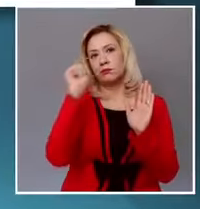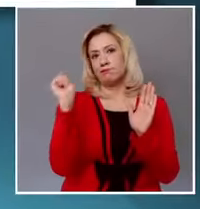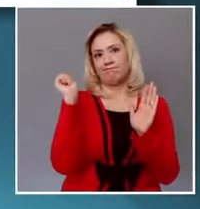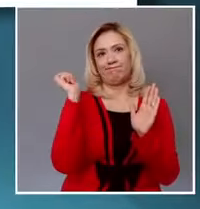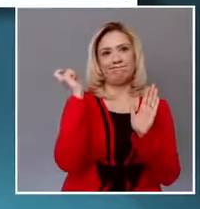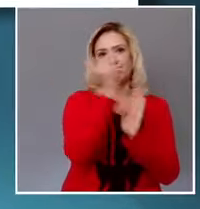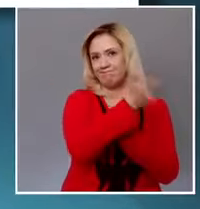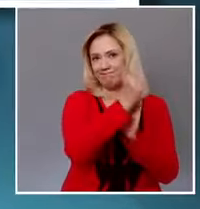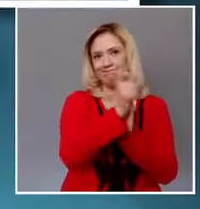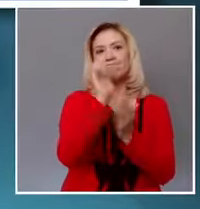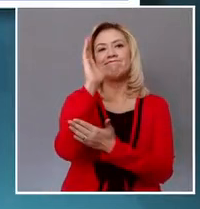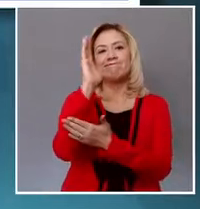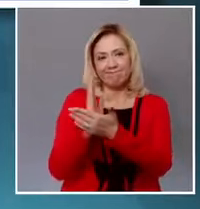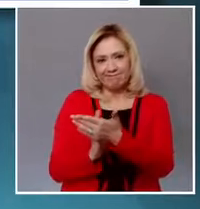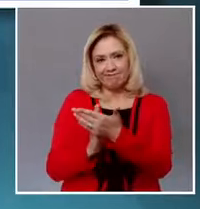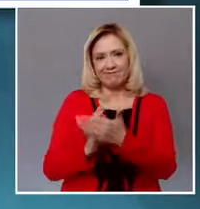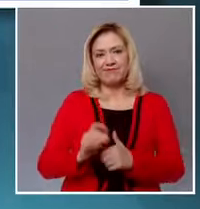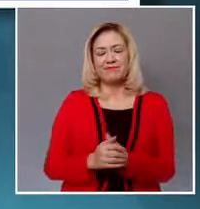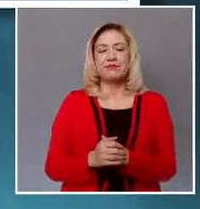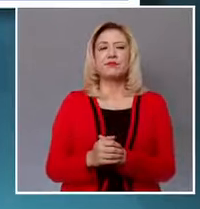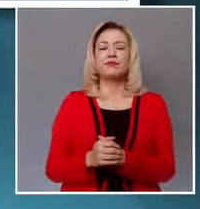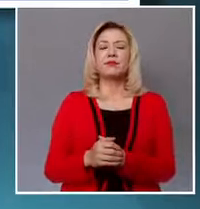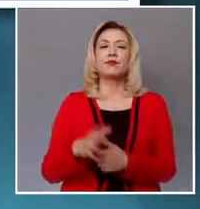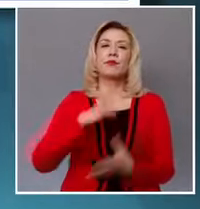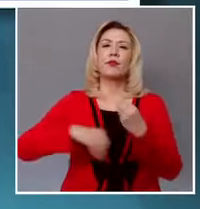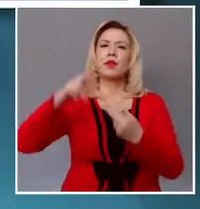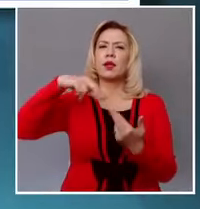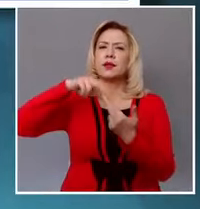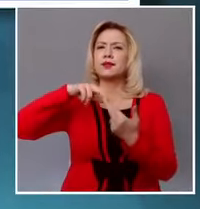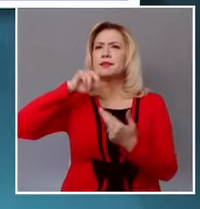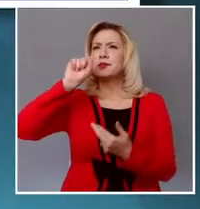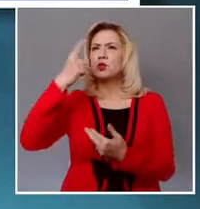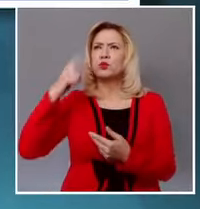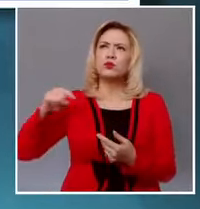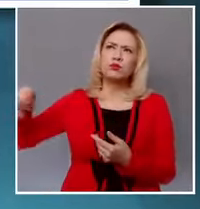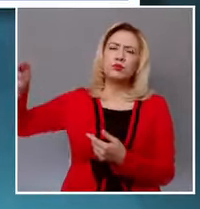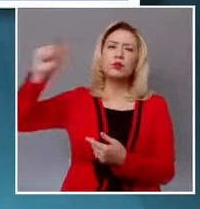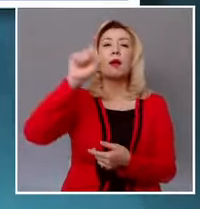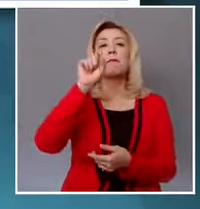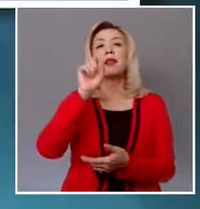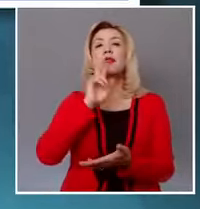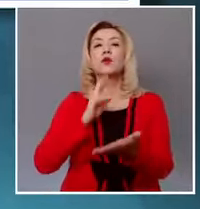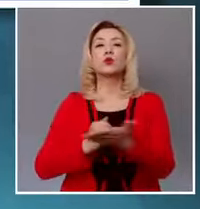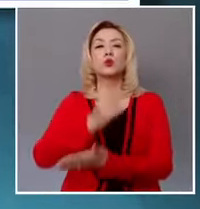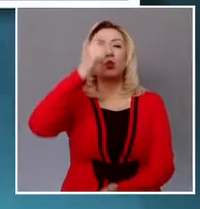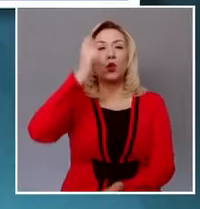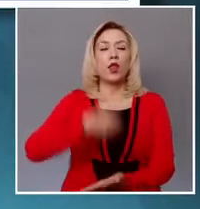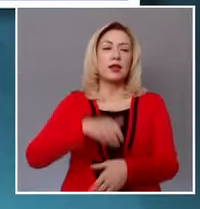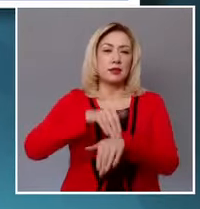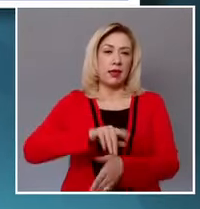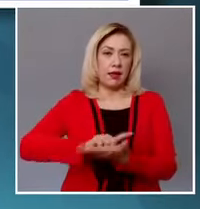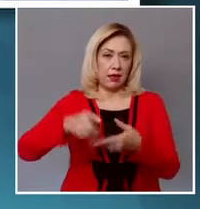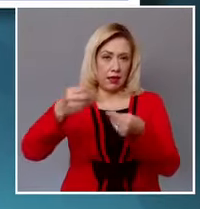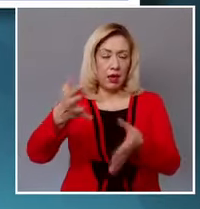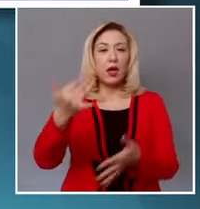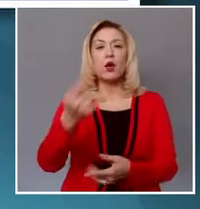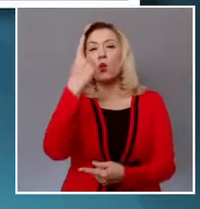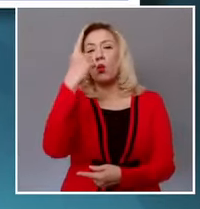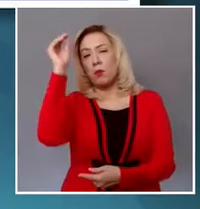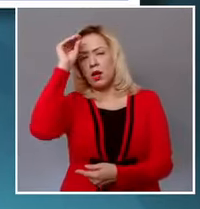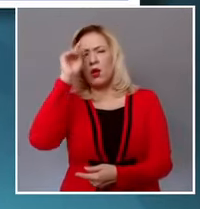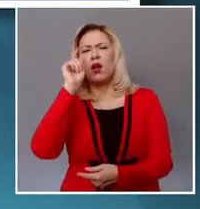publican 21 criterios, 20 jurisprudencias y una tesis aislada en temas relacionados con el interés legítimo para promover